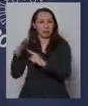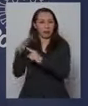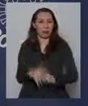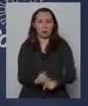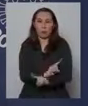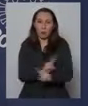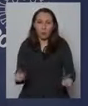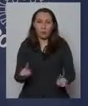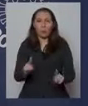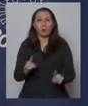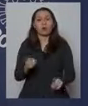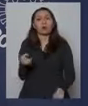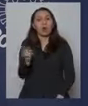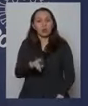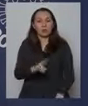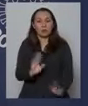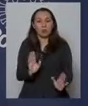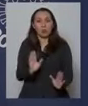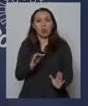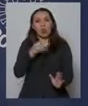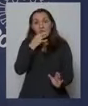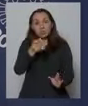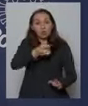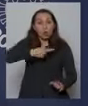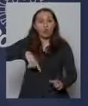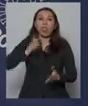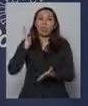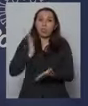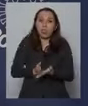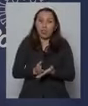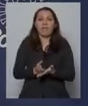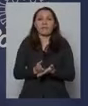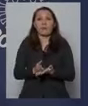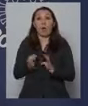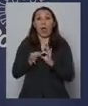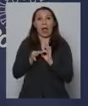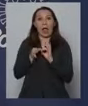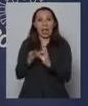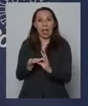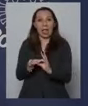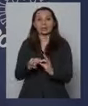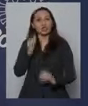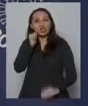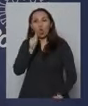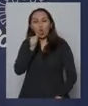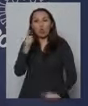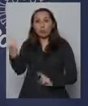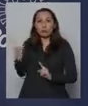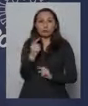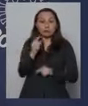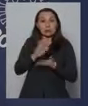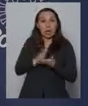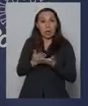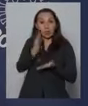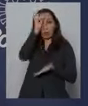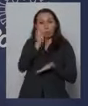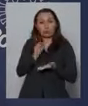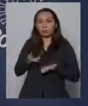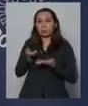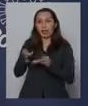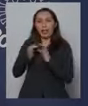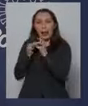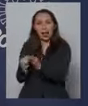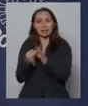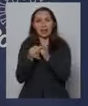todas, sino que todo lo contrario, nosotros debiésemos estar agradeciendo diariamente el trabajo que estas